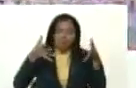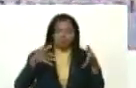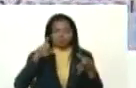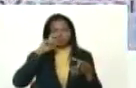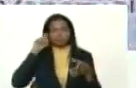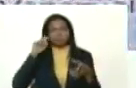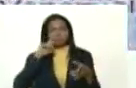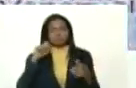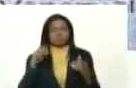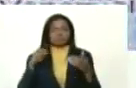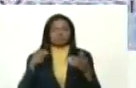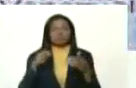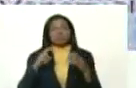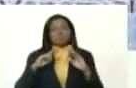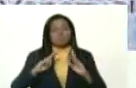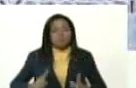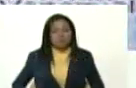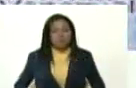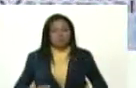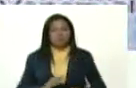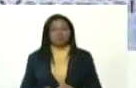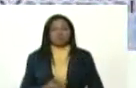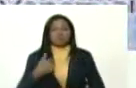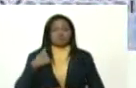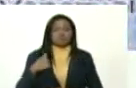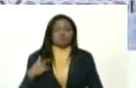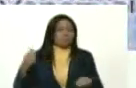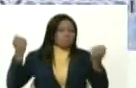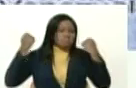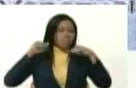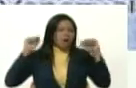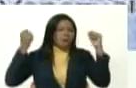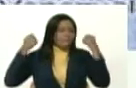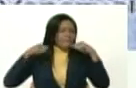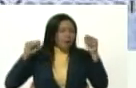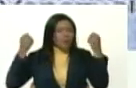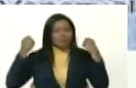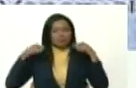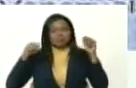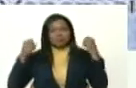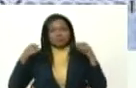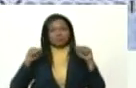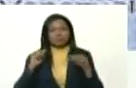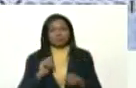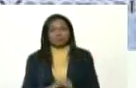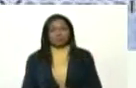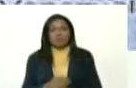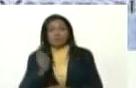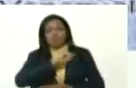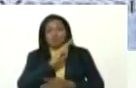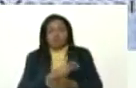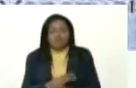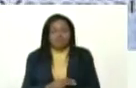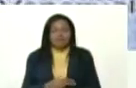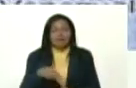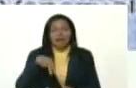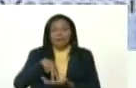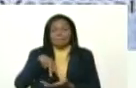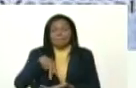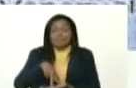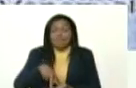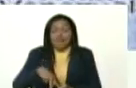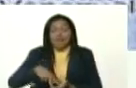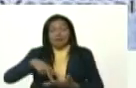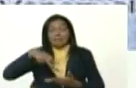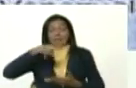humanizado. Sé los ejercicios para fortalecer las piernas, para